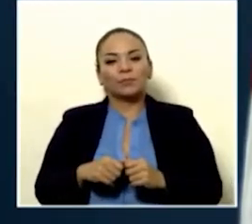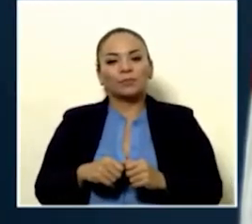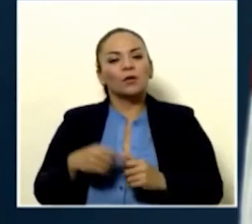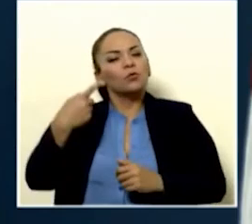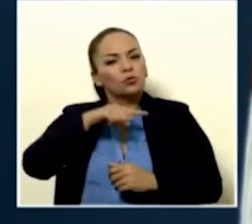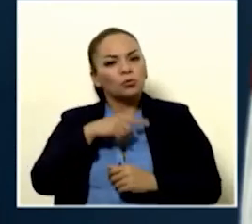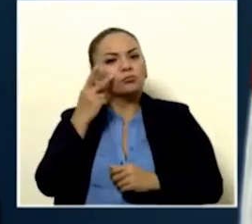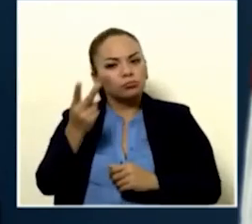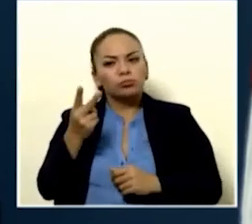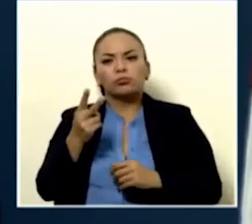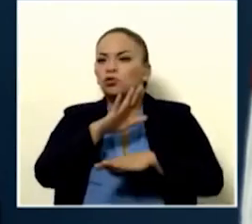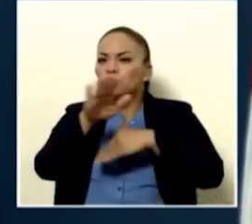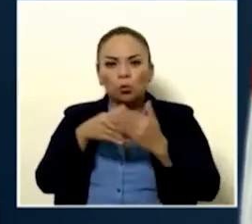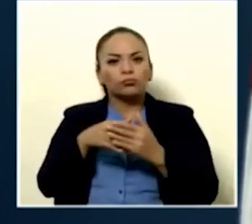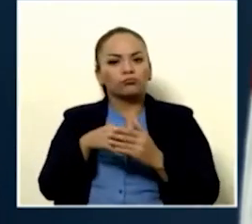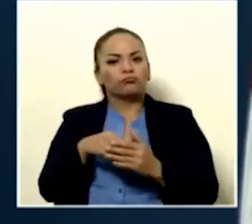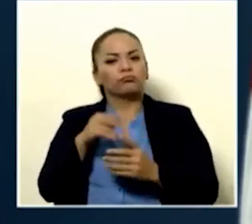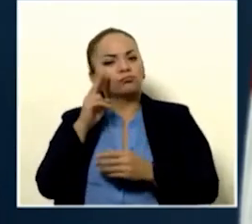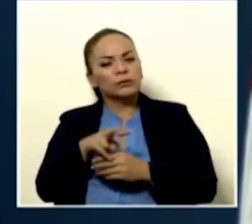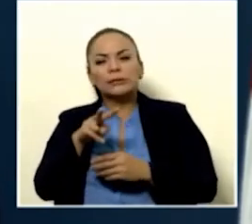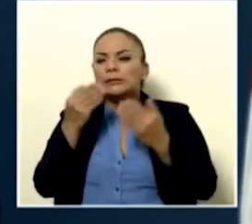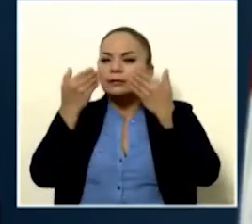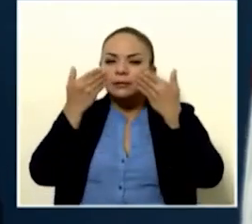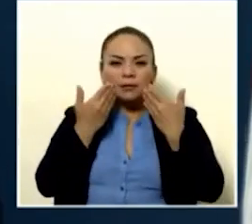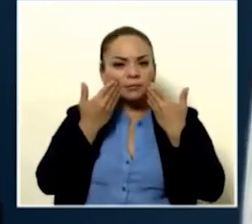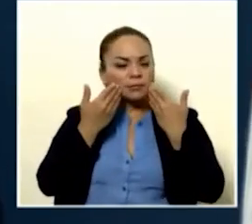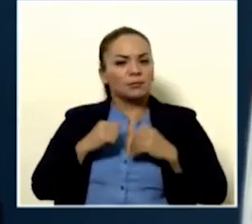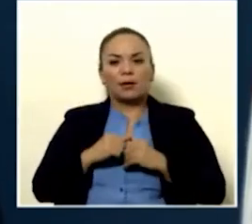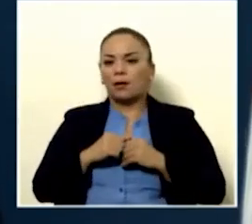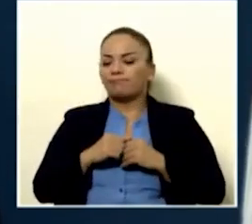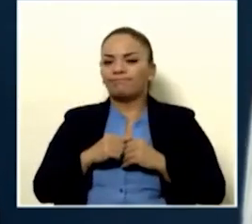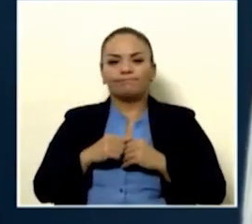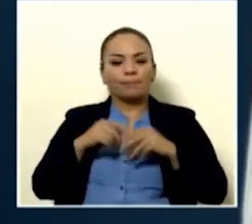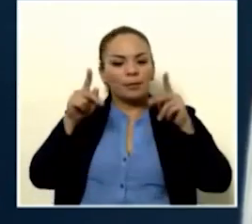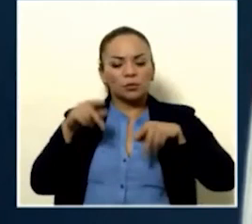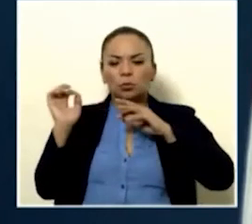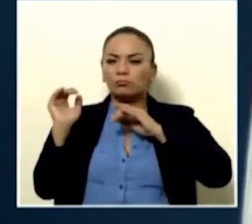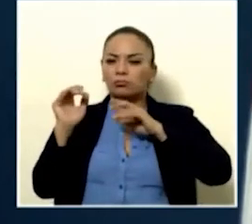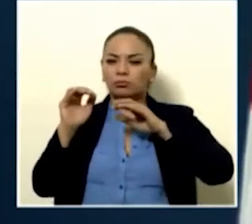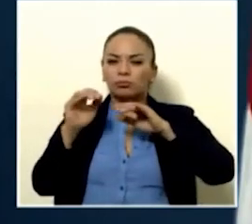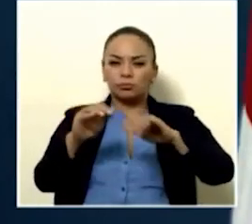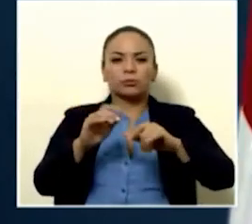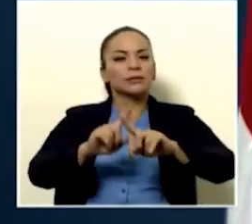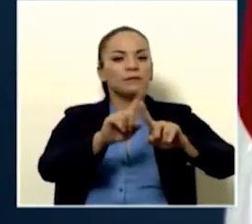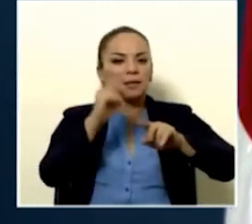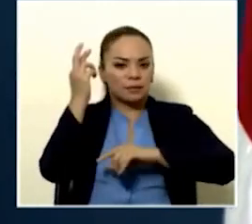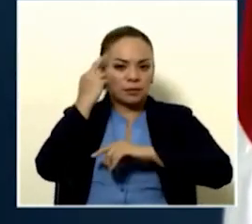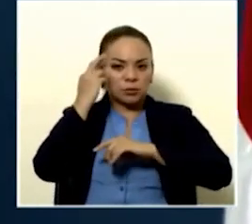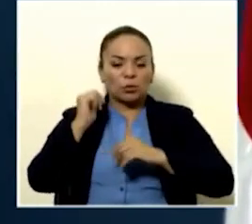lo triste que ha sido los procesos migratorios por